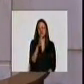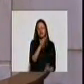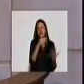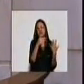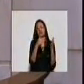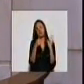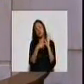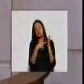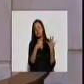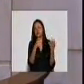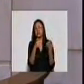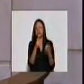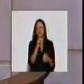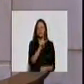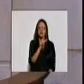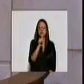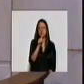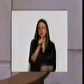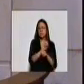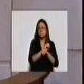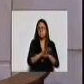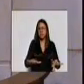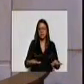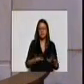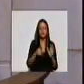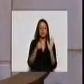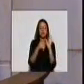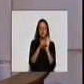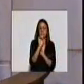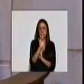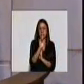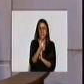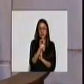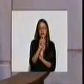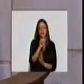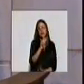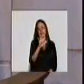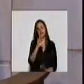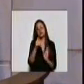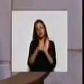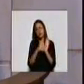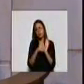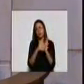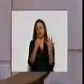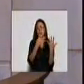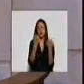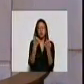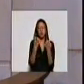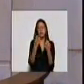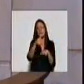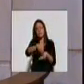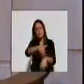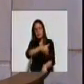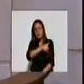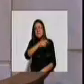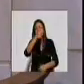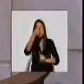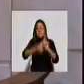.622 millones de pérdidas. En el 2015 fueron ya de 25.900 millones